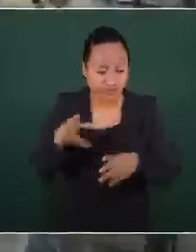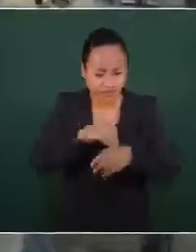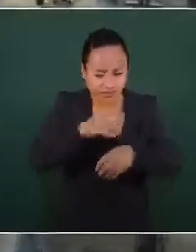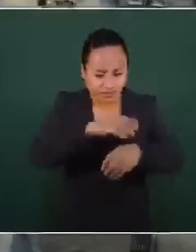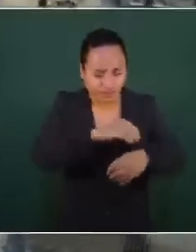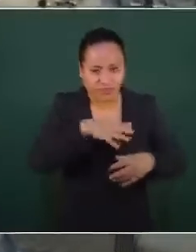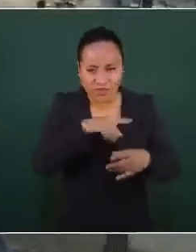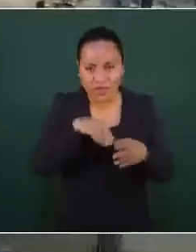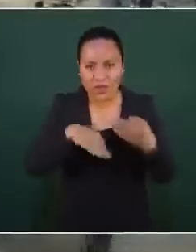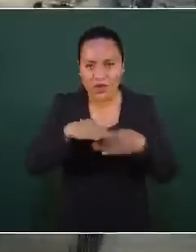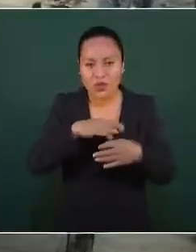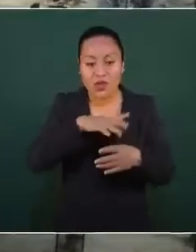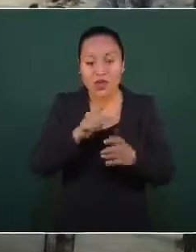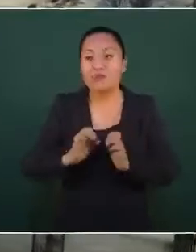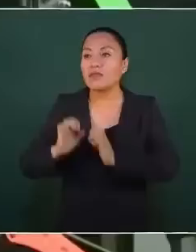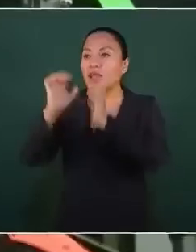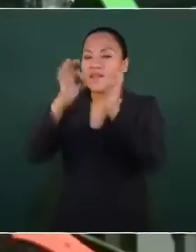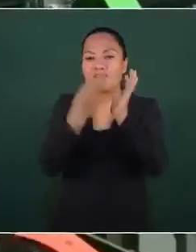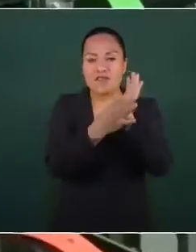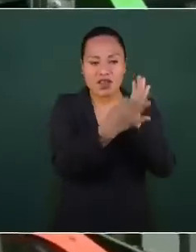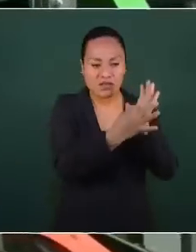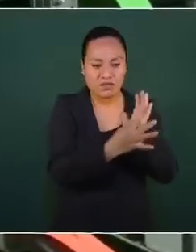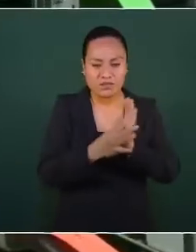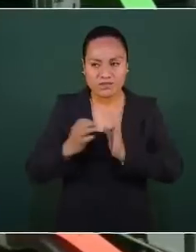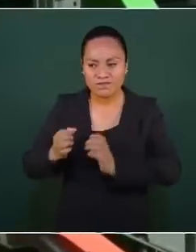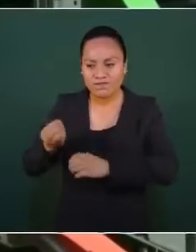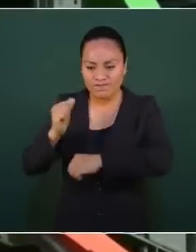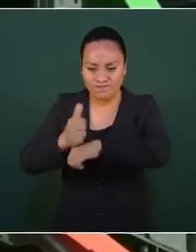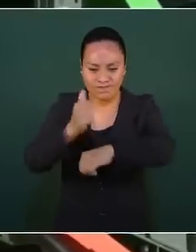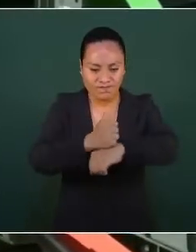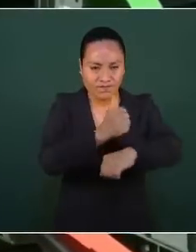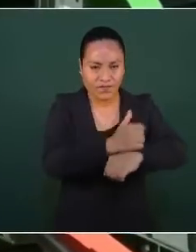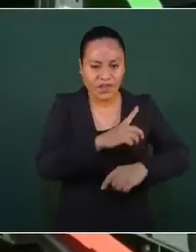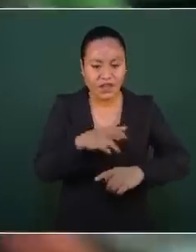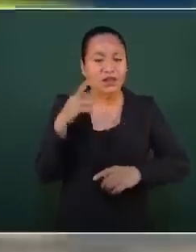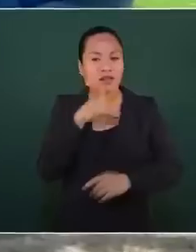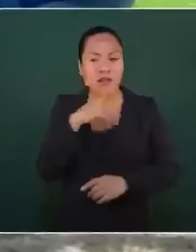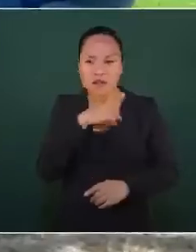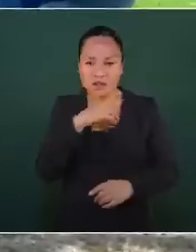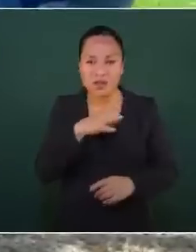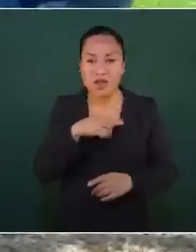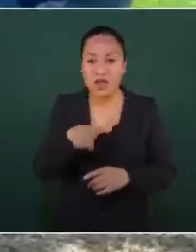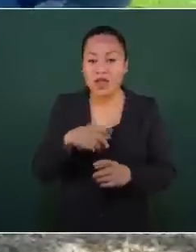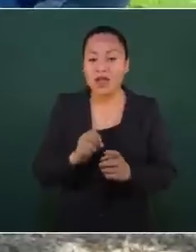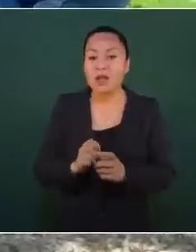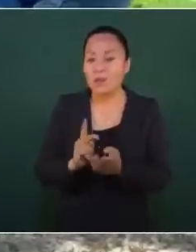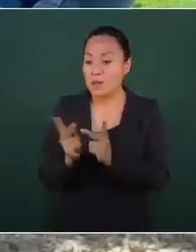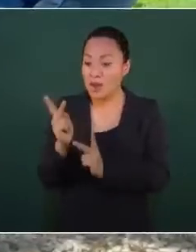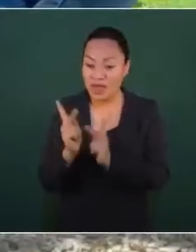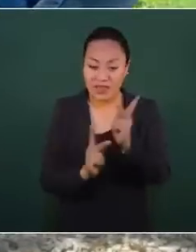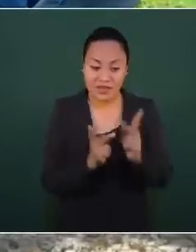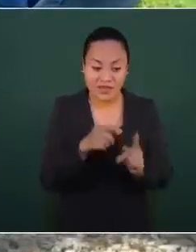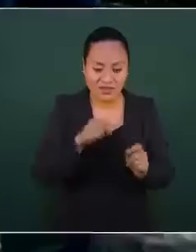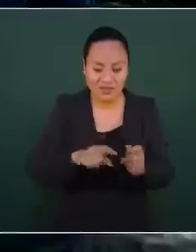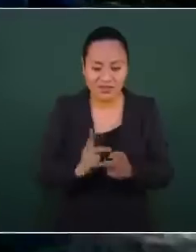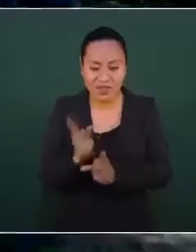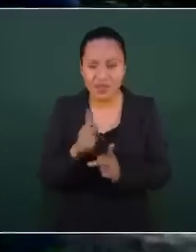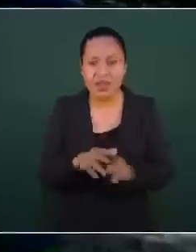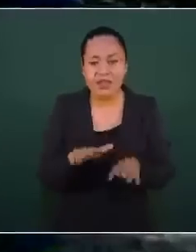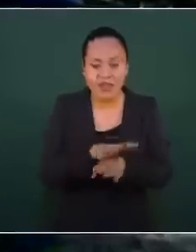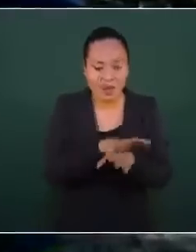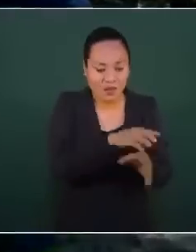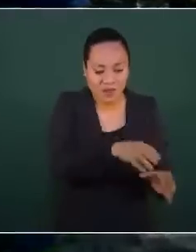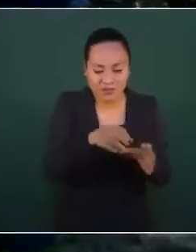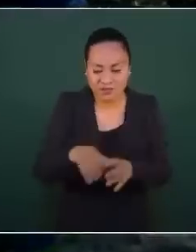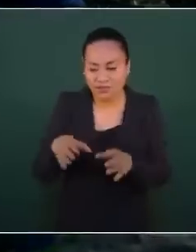su etapa de montaje de estructura metálica de acuerdo al programa de ejecución acelerada. En el vivero se lleva a cabo el trasplante de plantas de